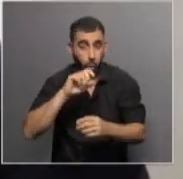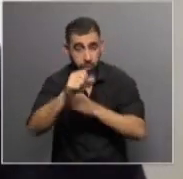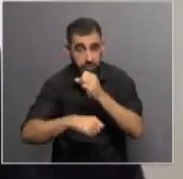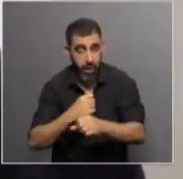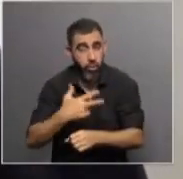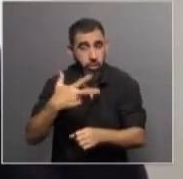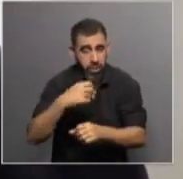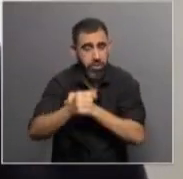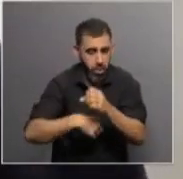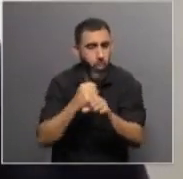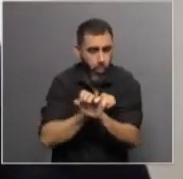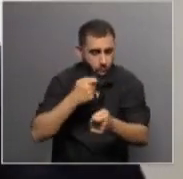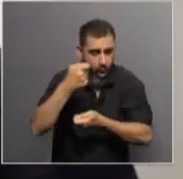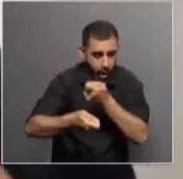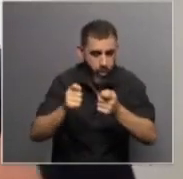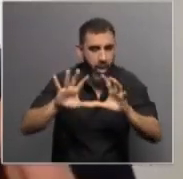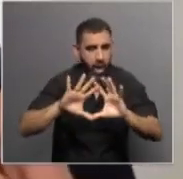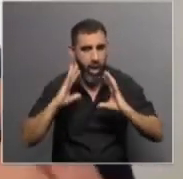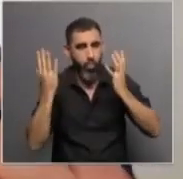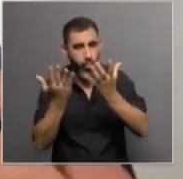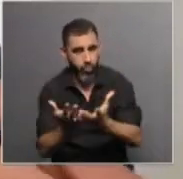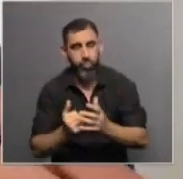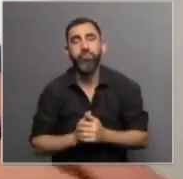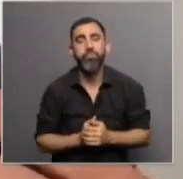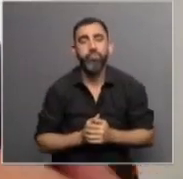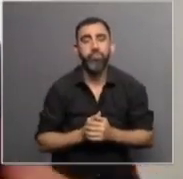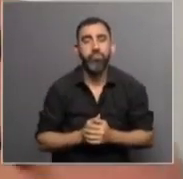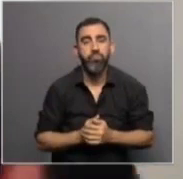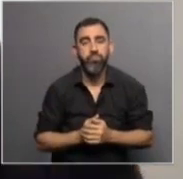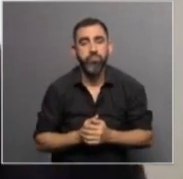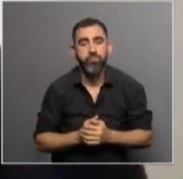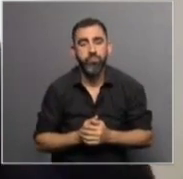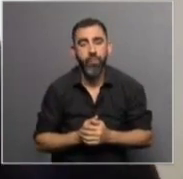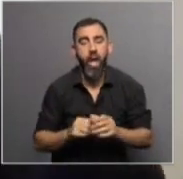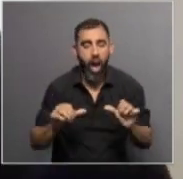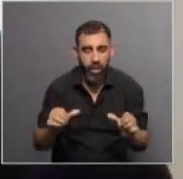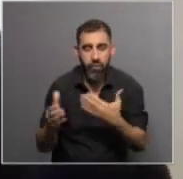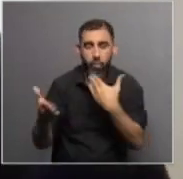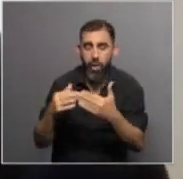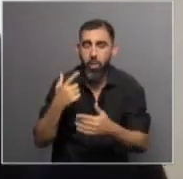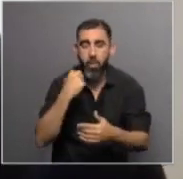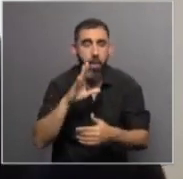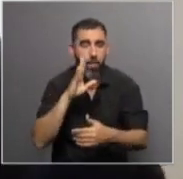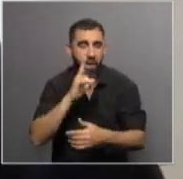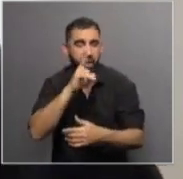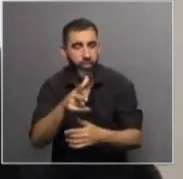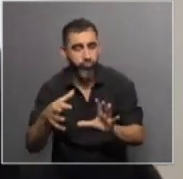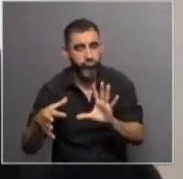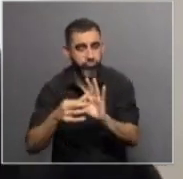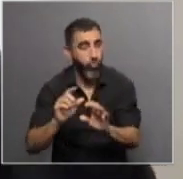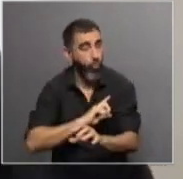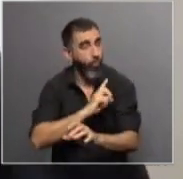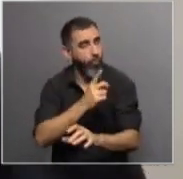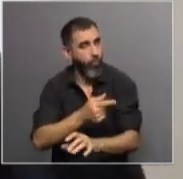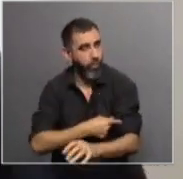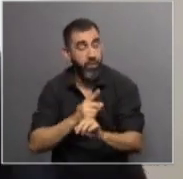años. Sí. En ese sentido, es un generador de diálogo entre hijos y padres muy poderoso. Y